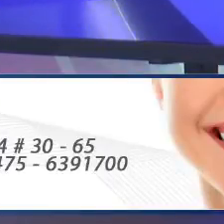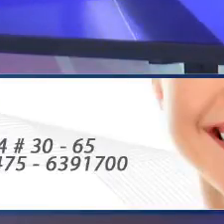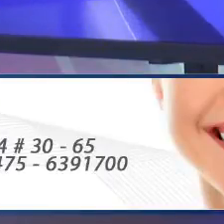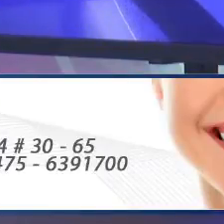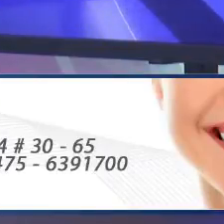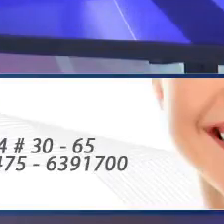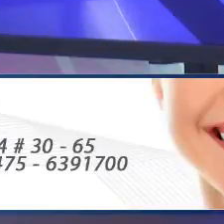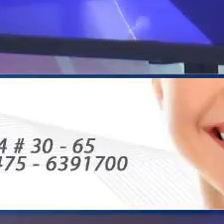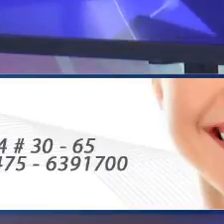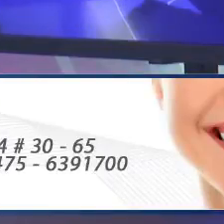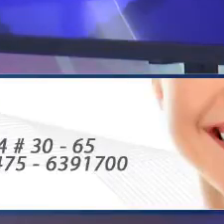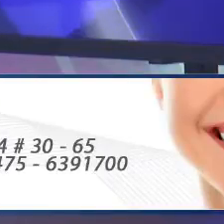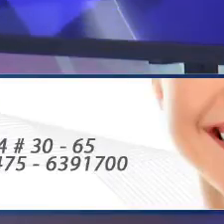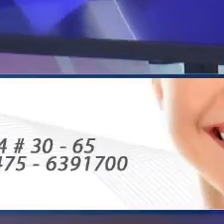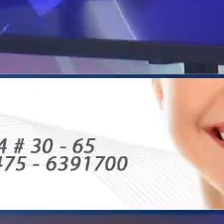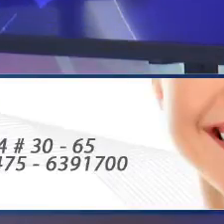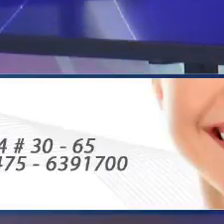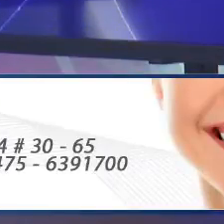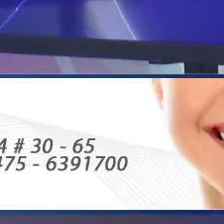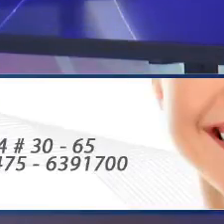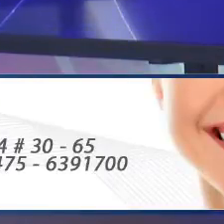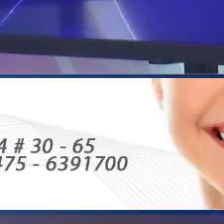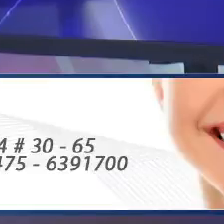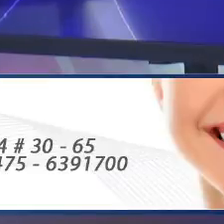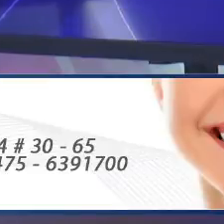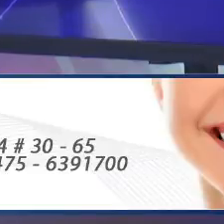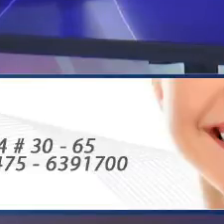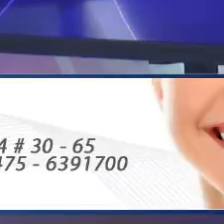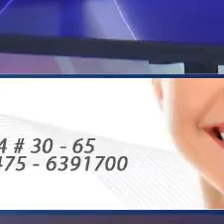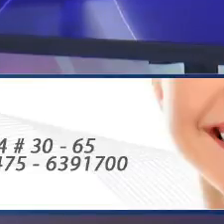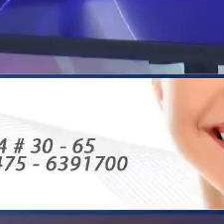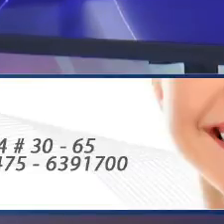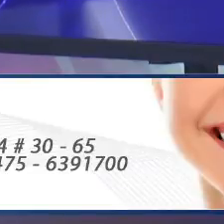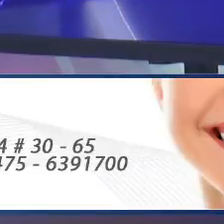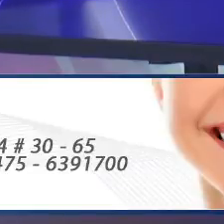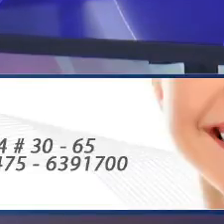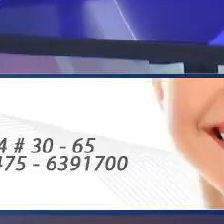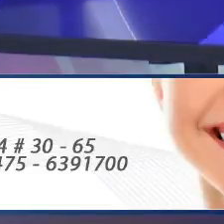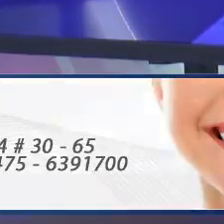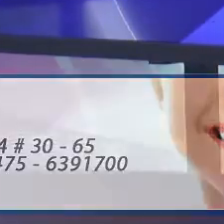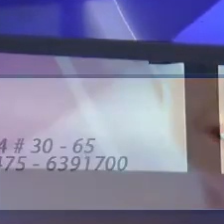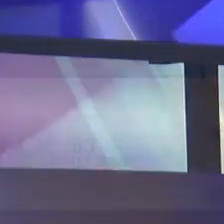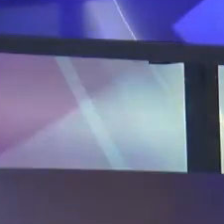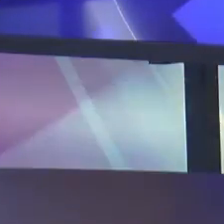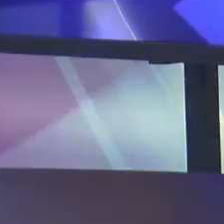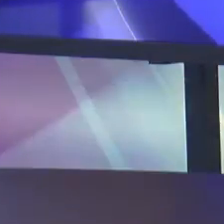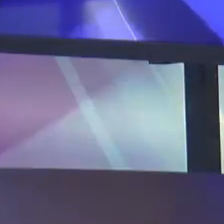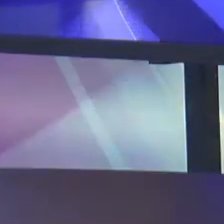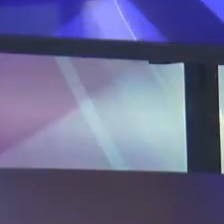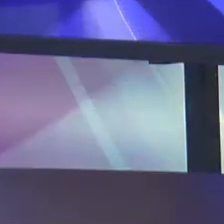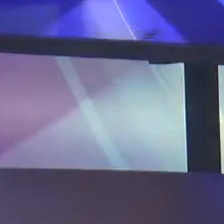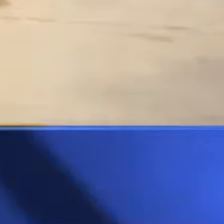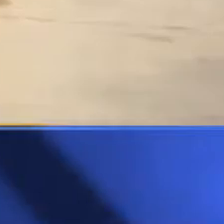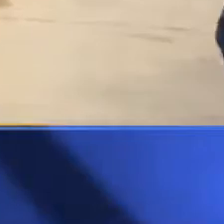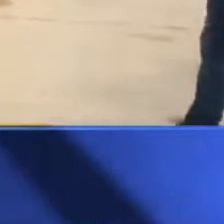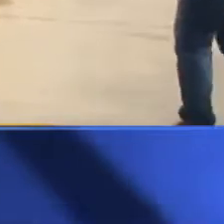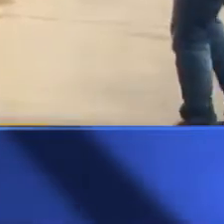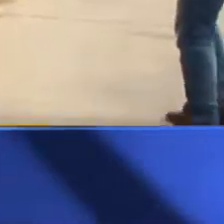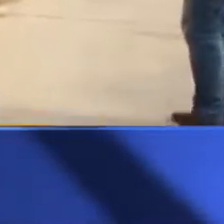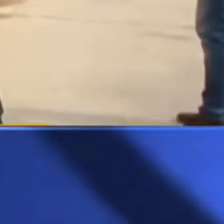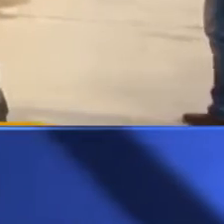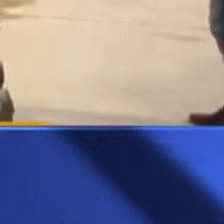anestesia por computador y la mejor asesoría profesional. Chrome es odontología especializada. Hacemos una pausa, pero al regresar